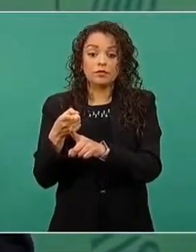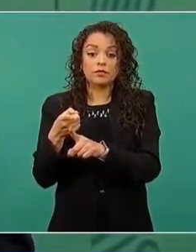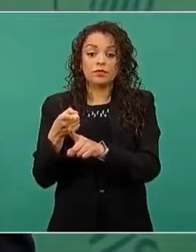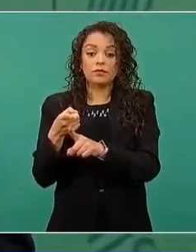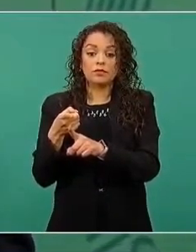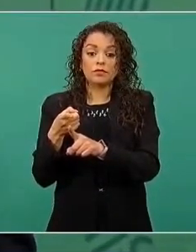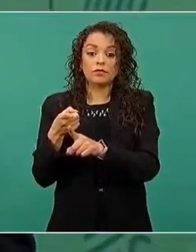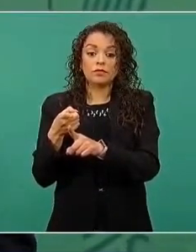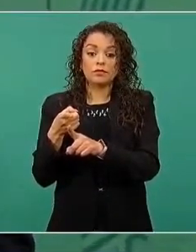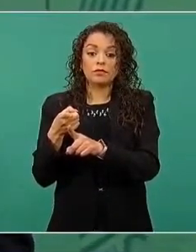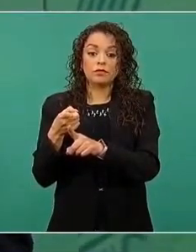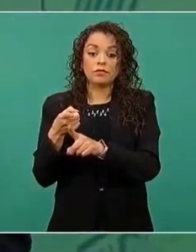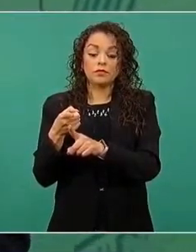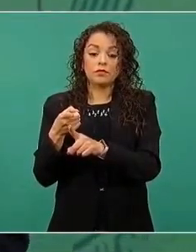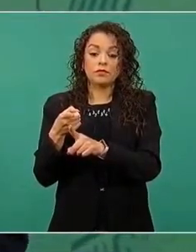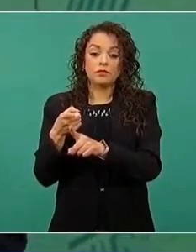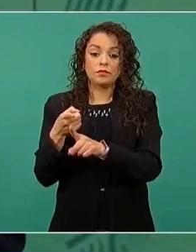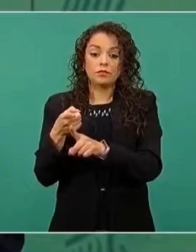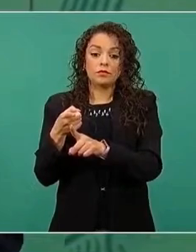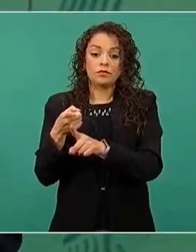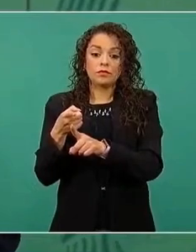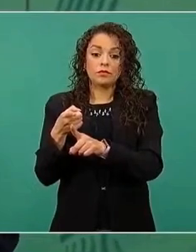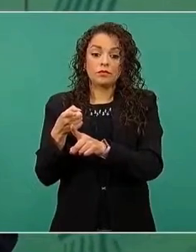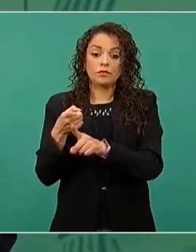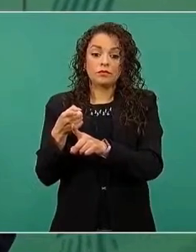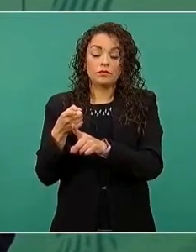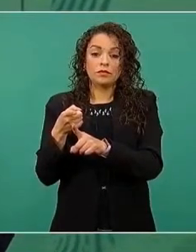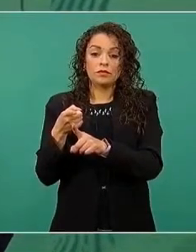los apretaron mucho,